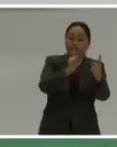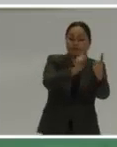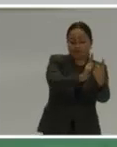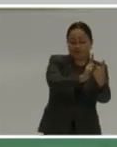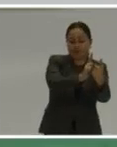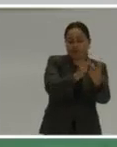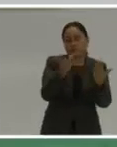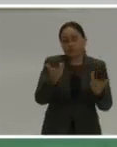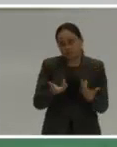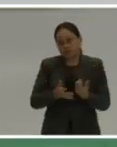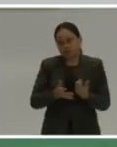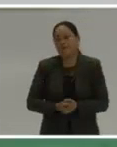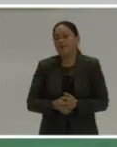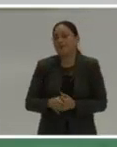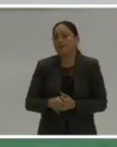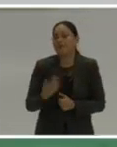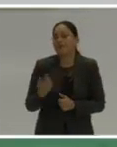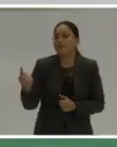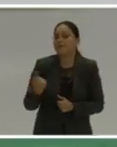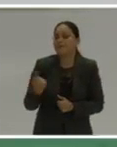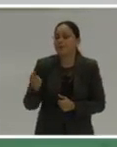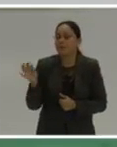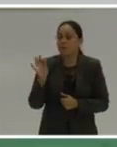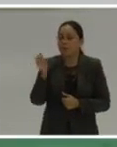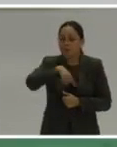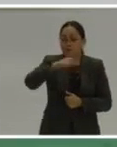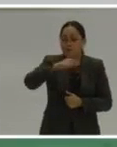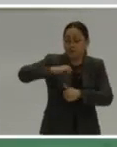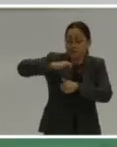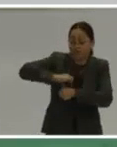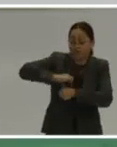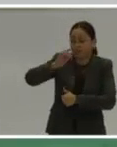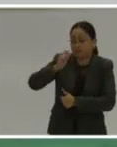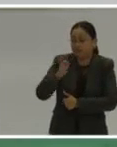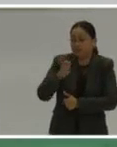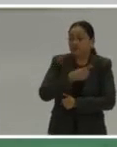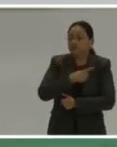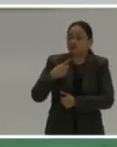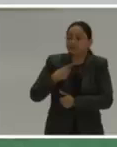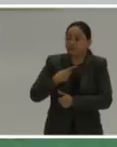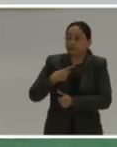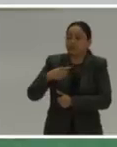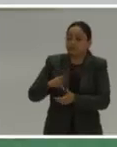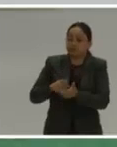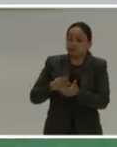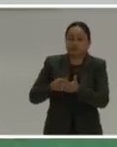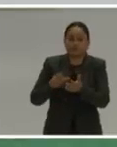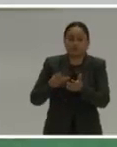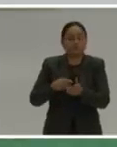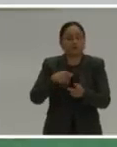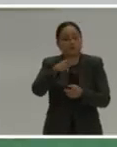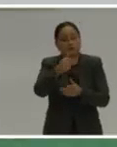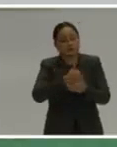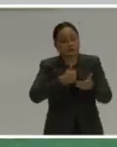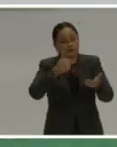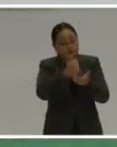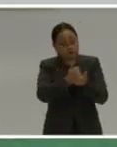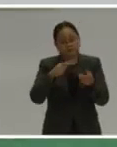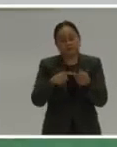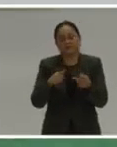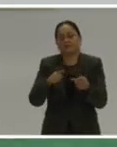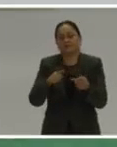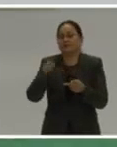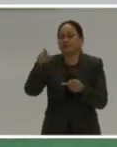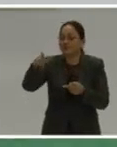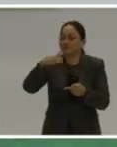sacrificio, porque cuando uno es autoridad, pues tiene que estar constantemente en la ciudad, en los pagos,